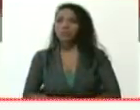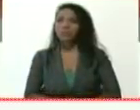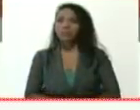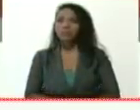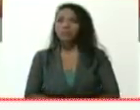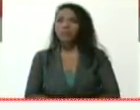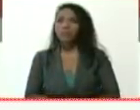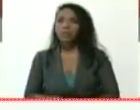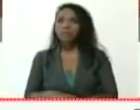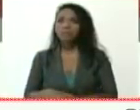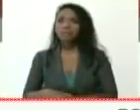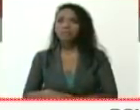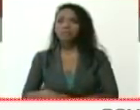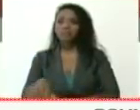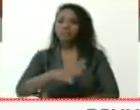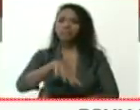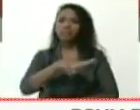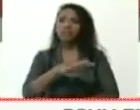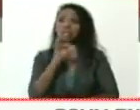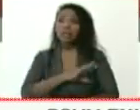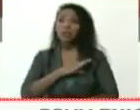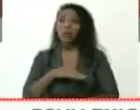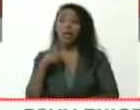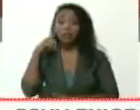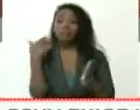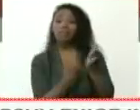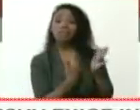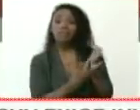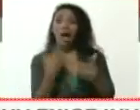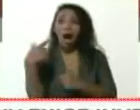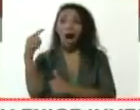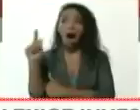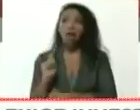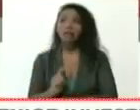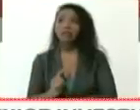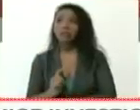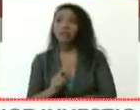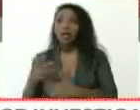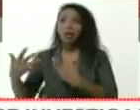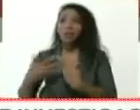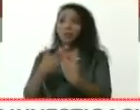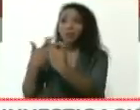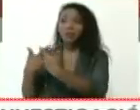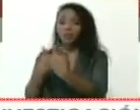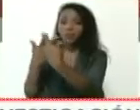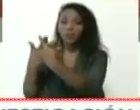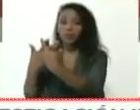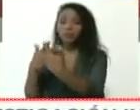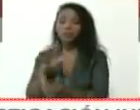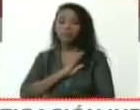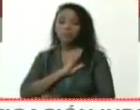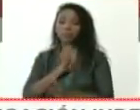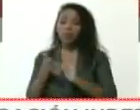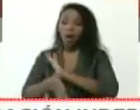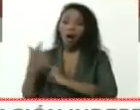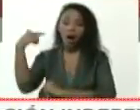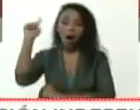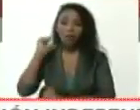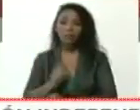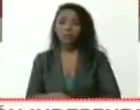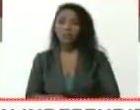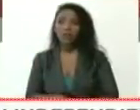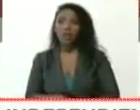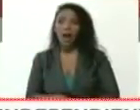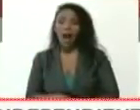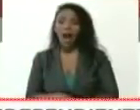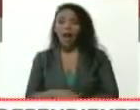¿Y dónde, señor? ¿Tiene usted alguna prueba de ello? Lo sabemos. Los Estados Unidos las tienen. Esas son las cosas que dice. En estos días salió un